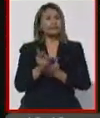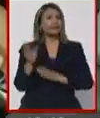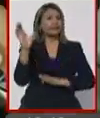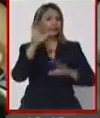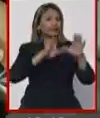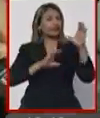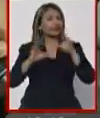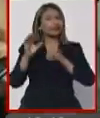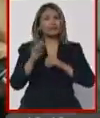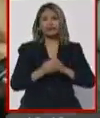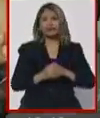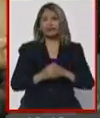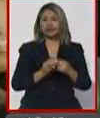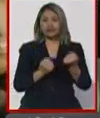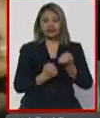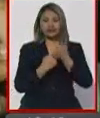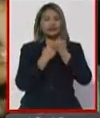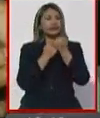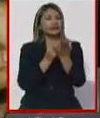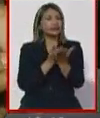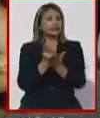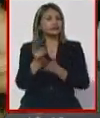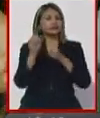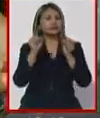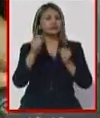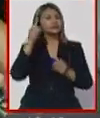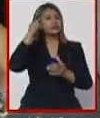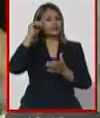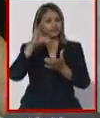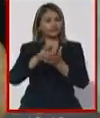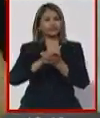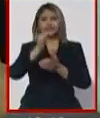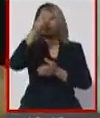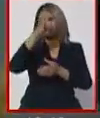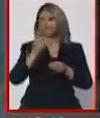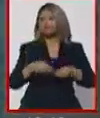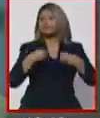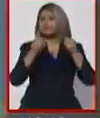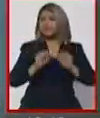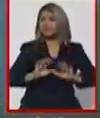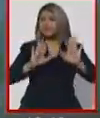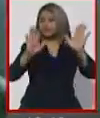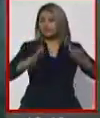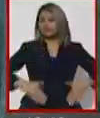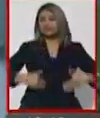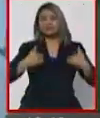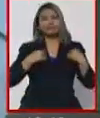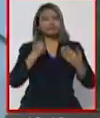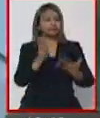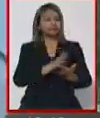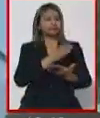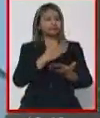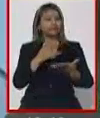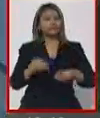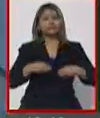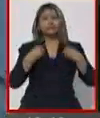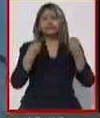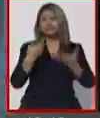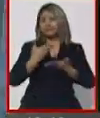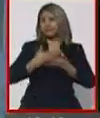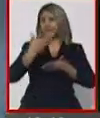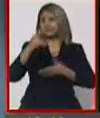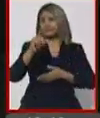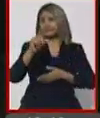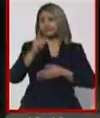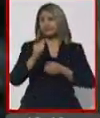que buscar ese apoyo genuino para que ellos puedan creer y que Dios puede traer milagro a su vida. El reconocido cantante deleitará a su público este 20